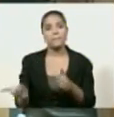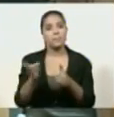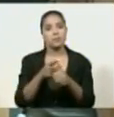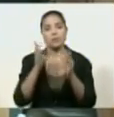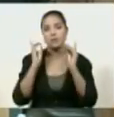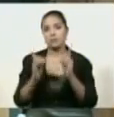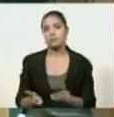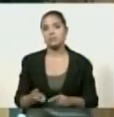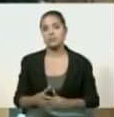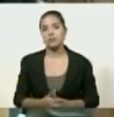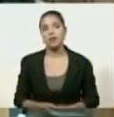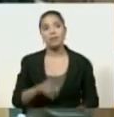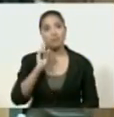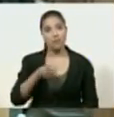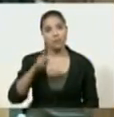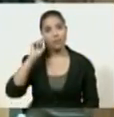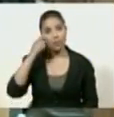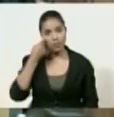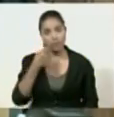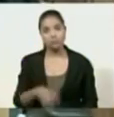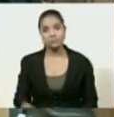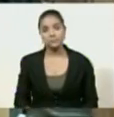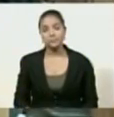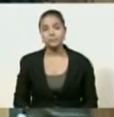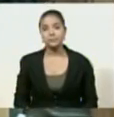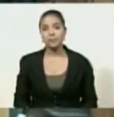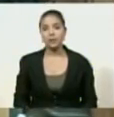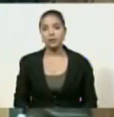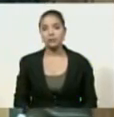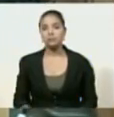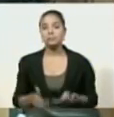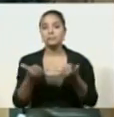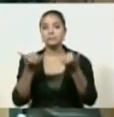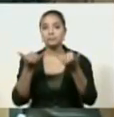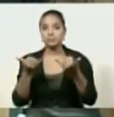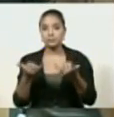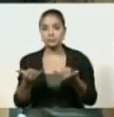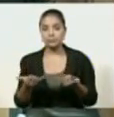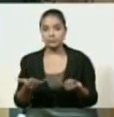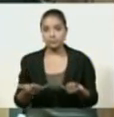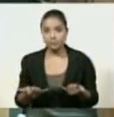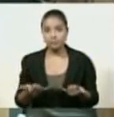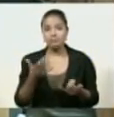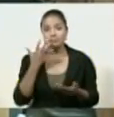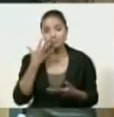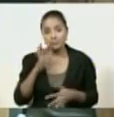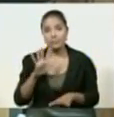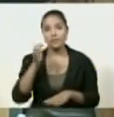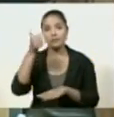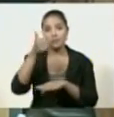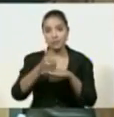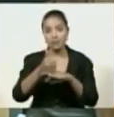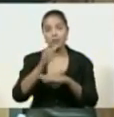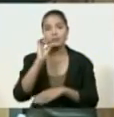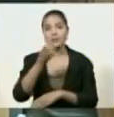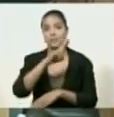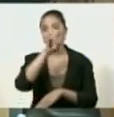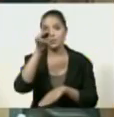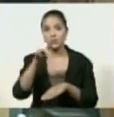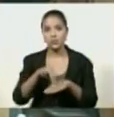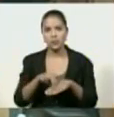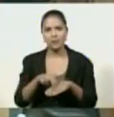decisión. Recordemos que la actual pretendida directiva de la Asamblea Nacional